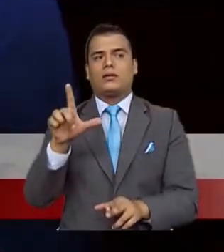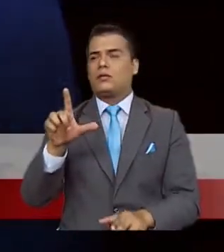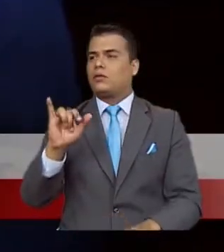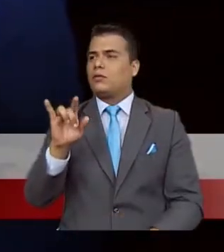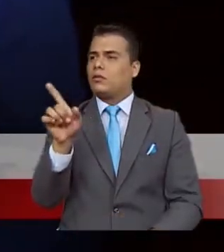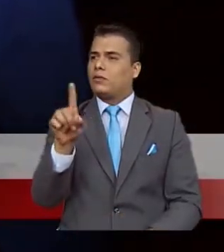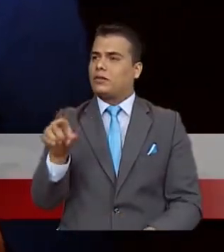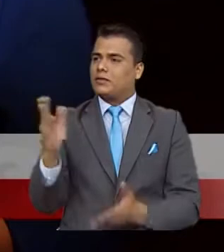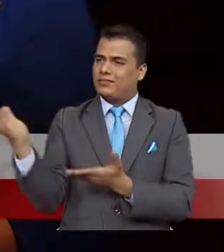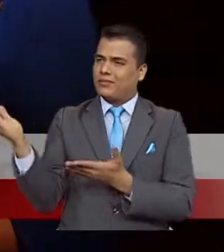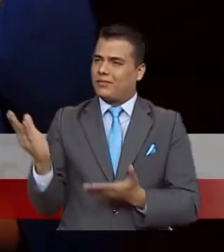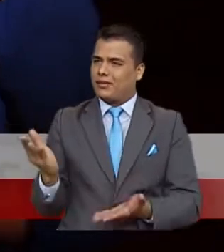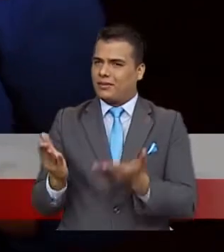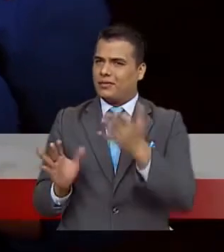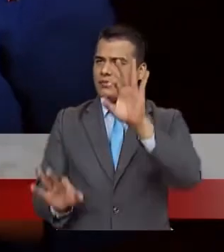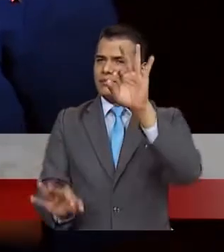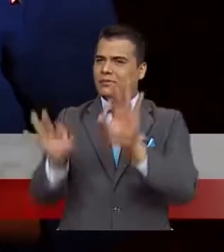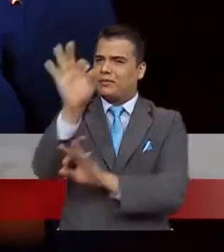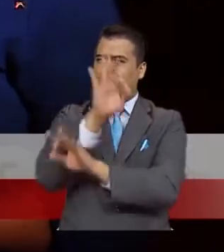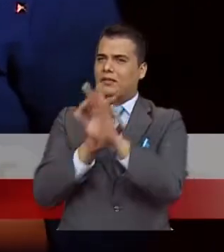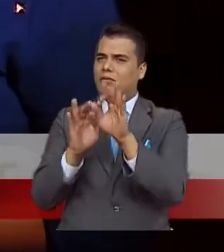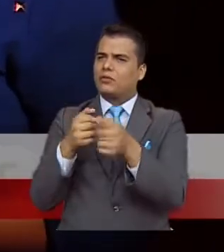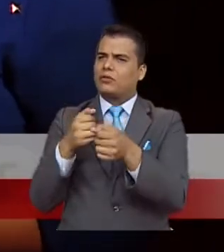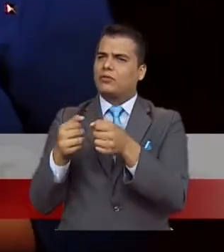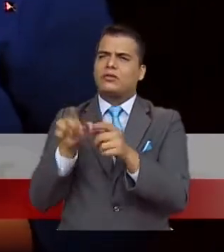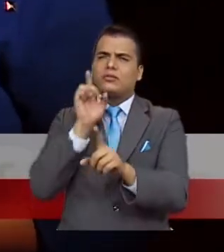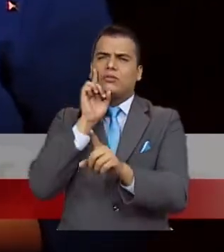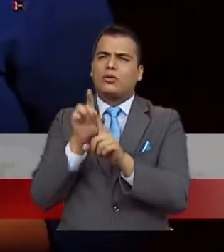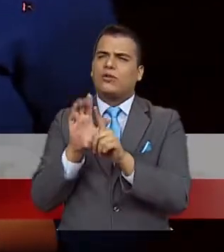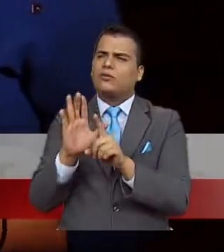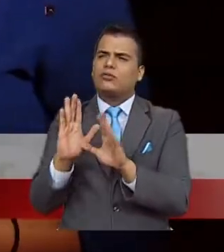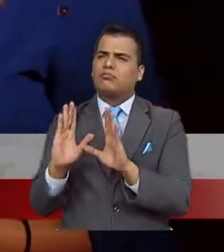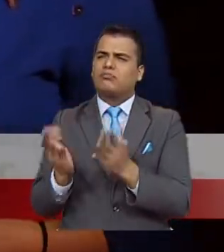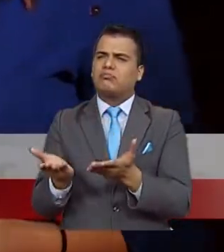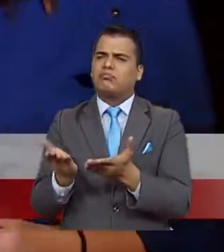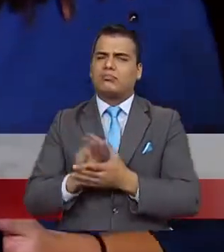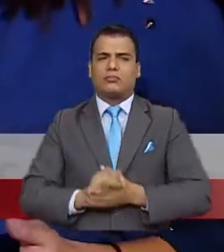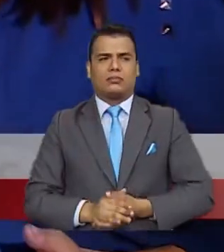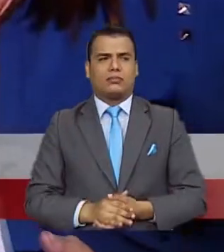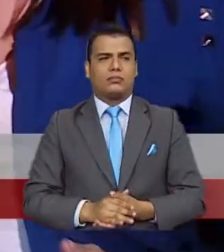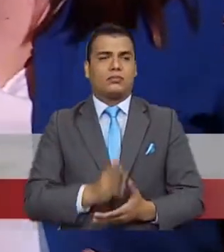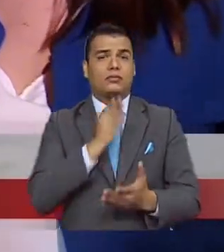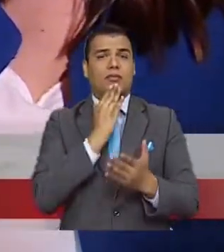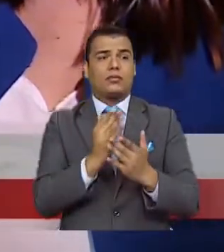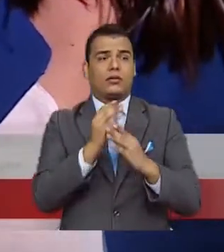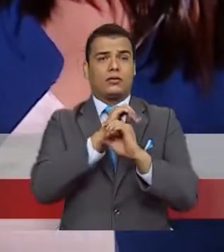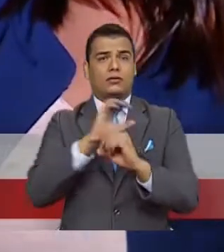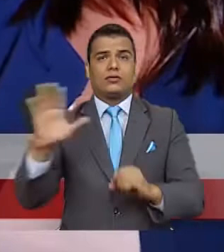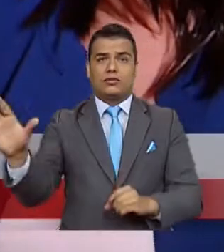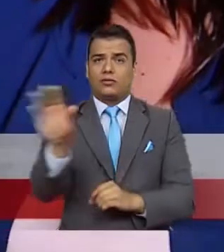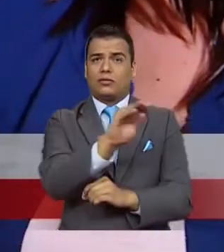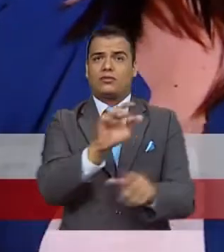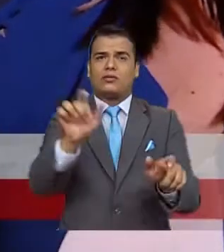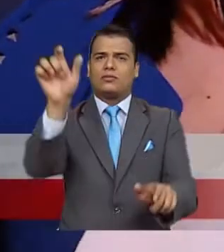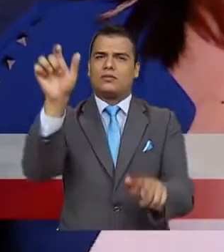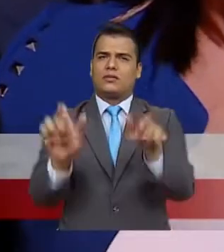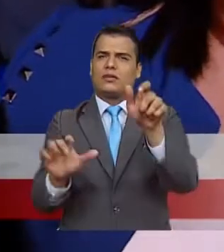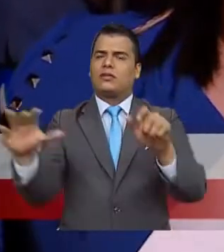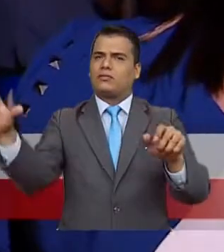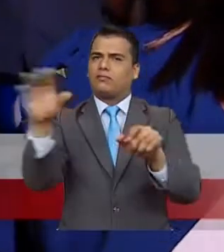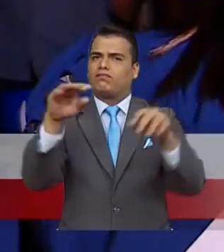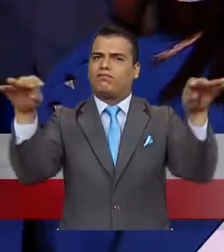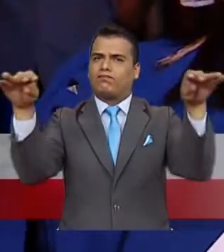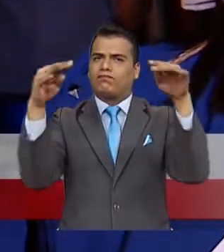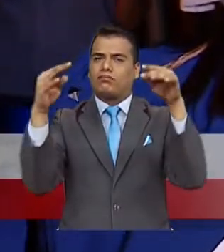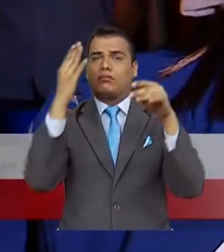Luis, bienvenido a Telepacífico Noticias. ¿Cuál es el objetivo con este acto? Bueno, muy buenas noches para todos los televidentes.